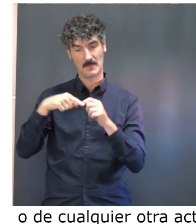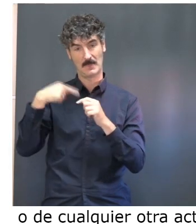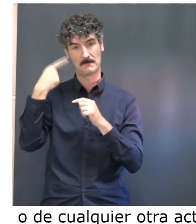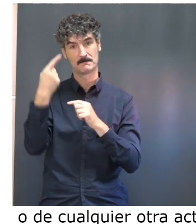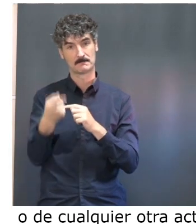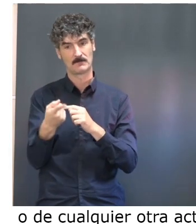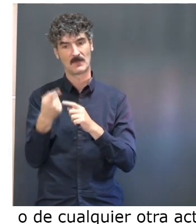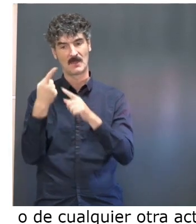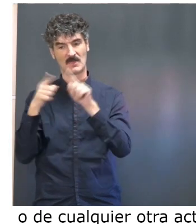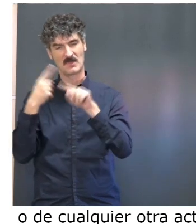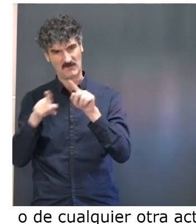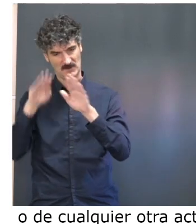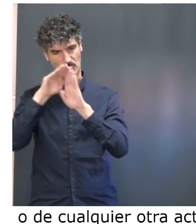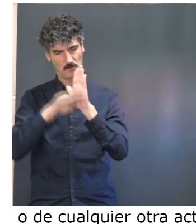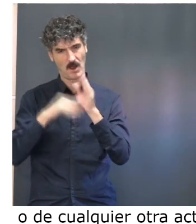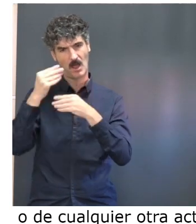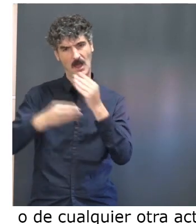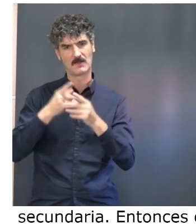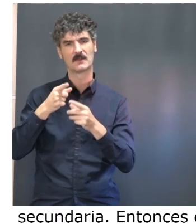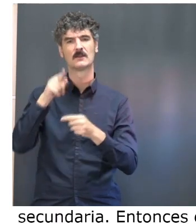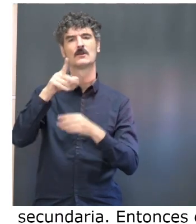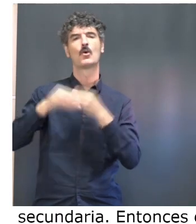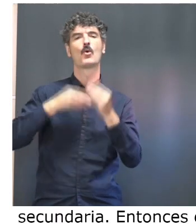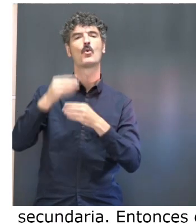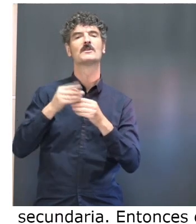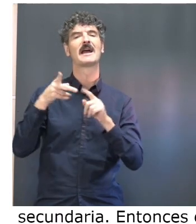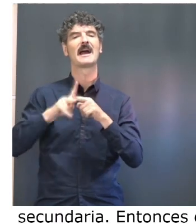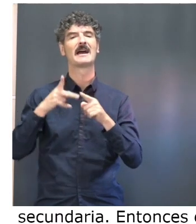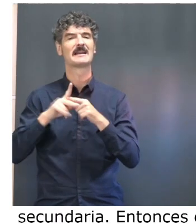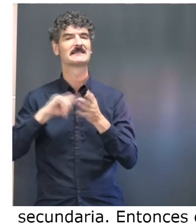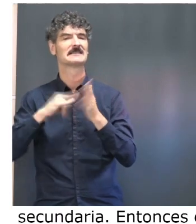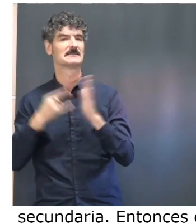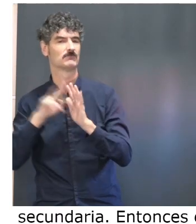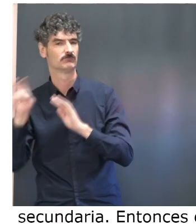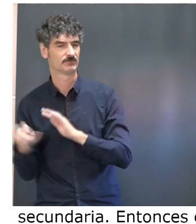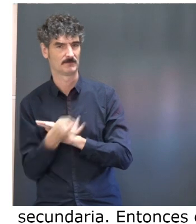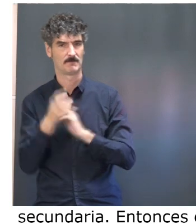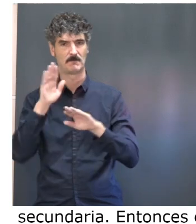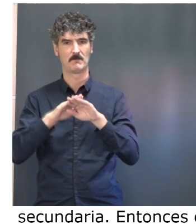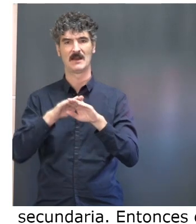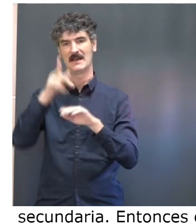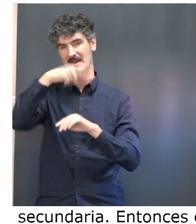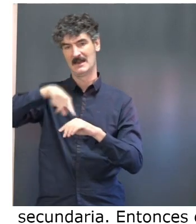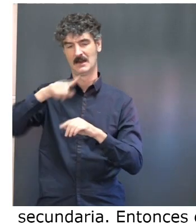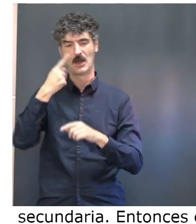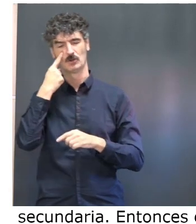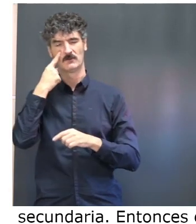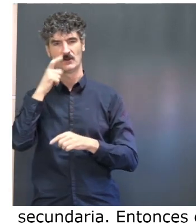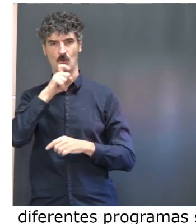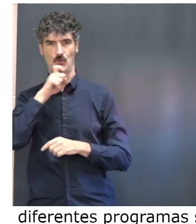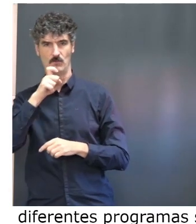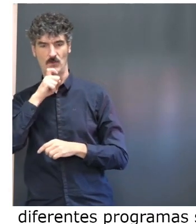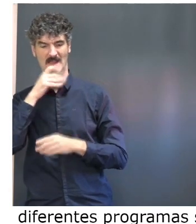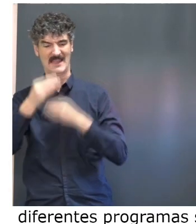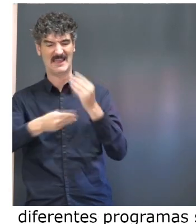de diferentes programas se hacen pues utilizando unas herramientas sistemáticas para realizar esta observación. ¿Qué